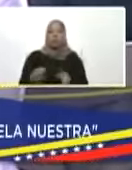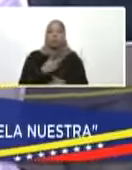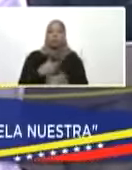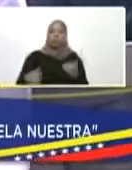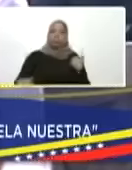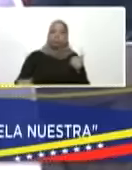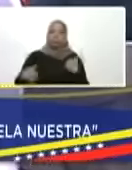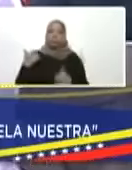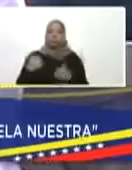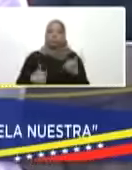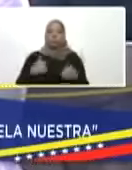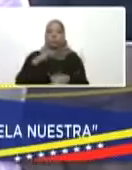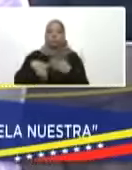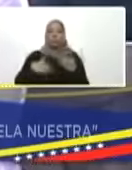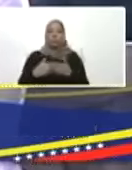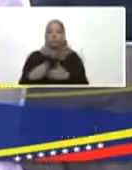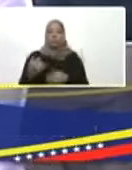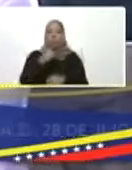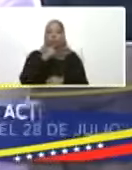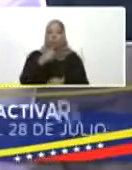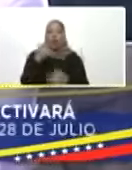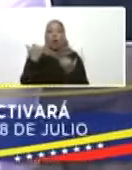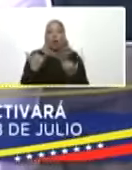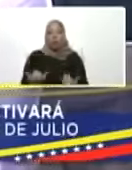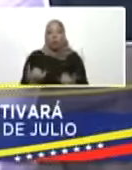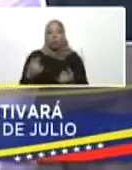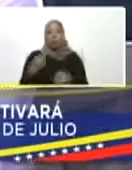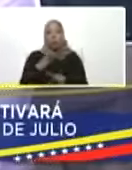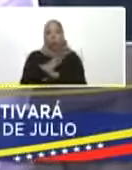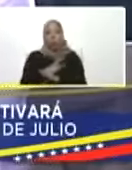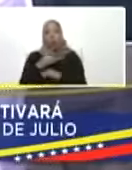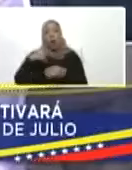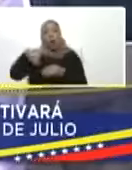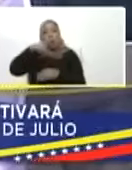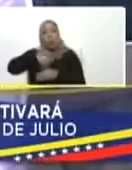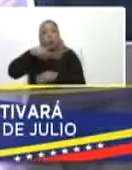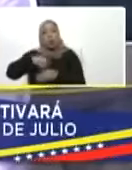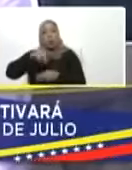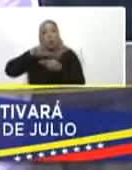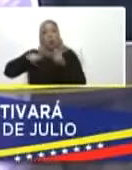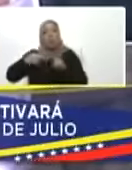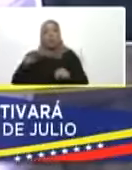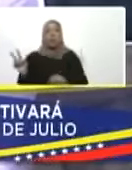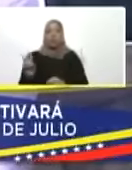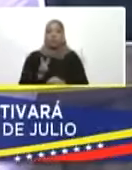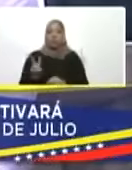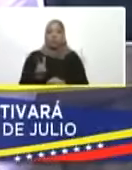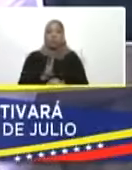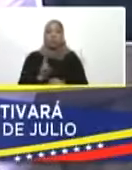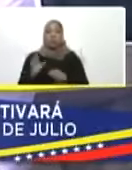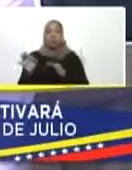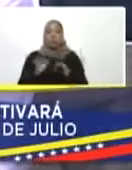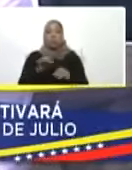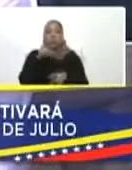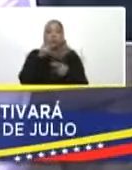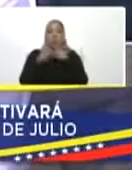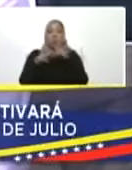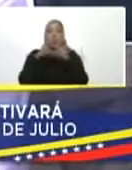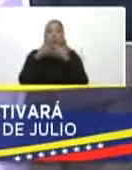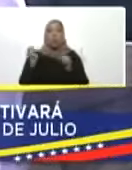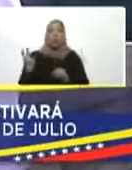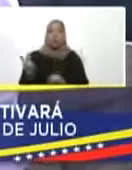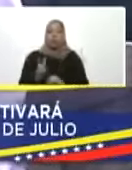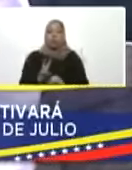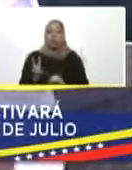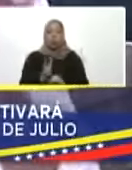campaña con grandes amenazas. Ahorita está en juego en esta elección la paz del país. Y tenemos que preguntarnos todas y todos los